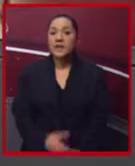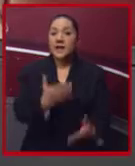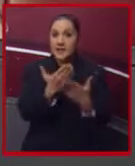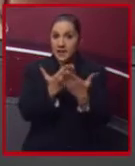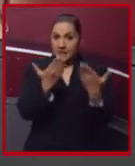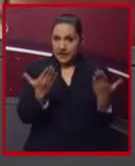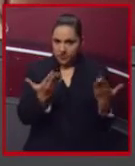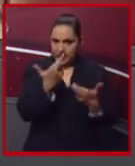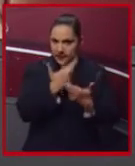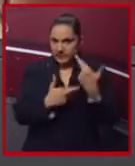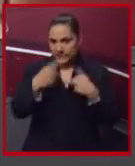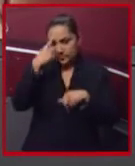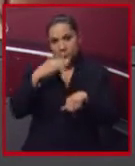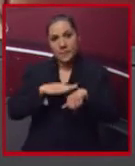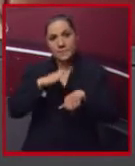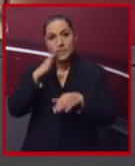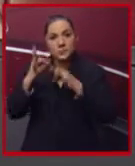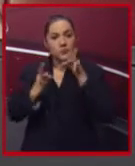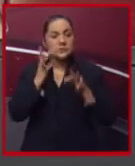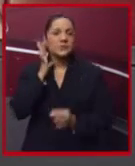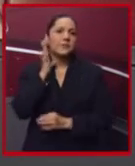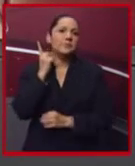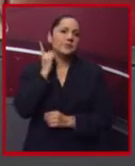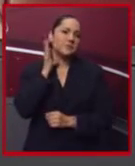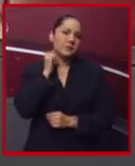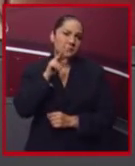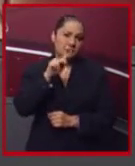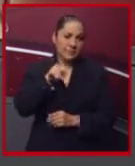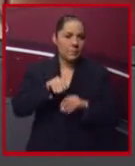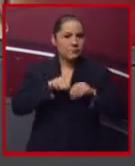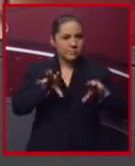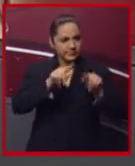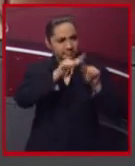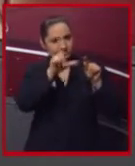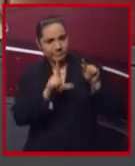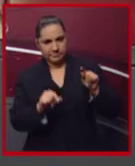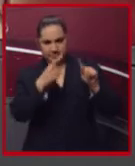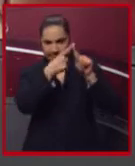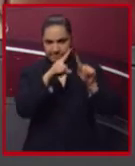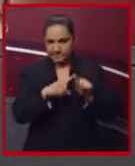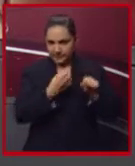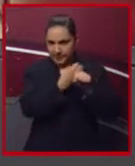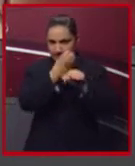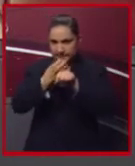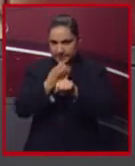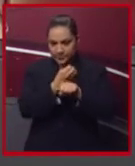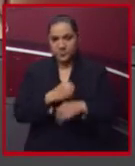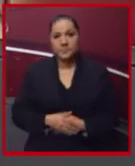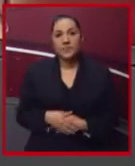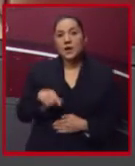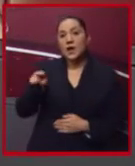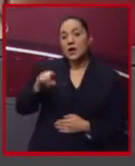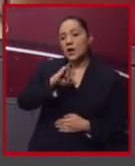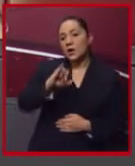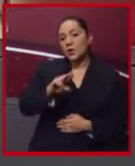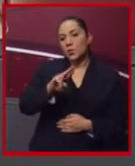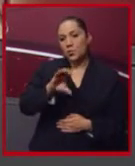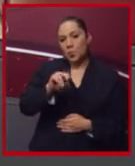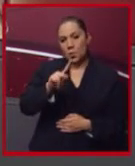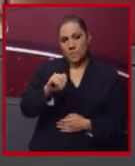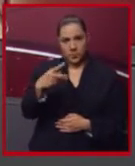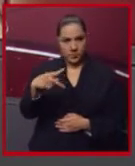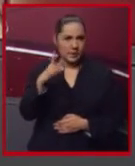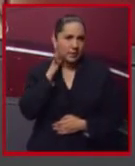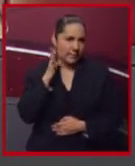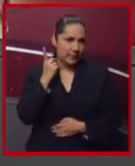Estamos de regreso con ustedes, Noticias del Congreso, transmitiendo a la República Mexicana. Conforme a lo que ha dado a conocer la Junta de Coordinación Política de la Cámara